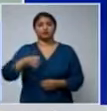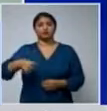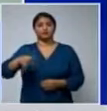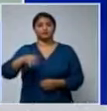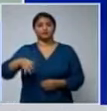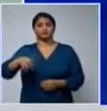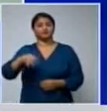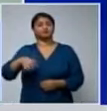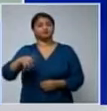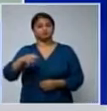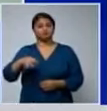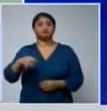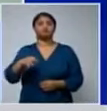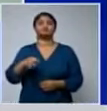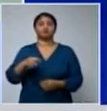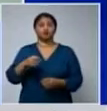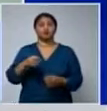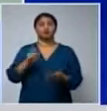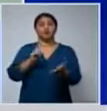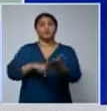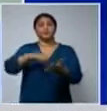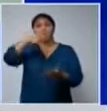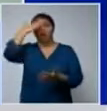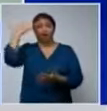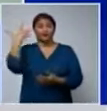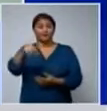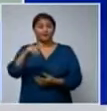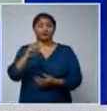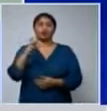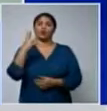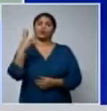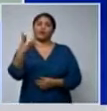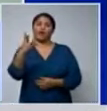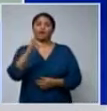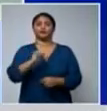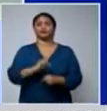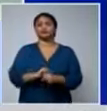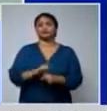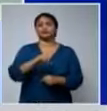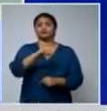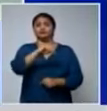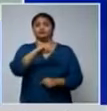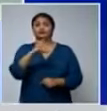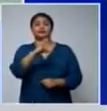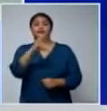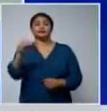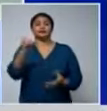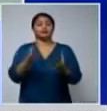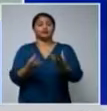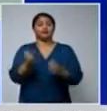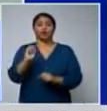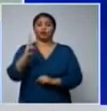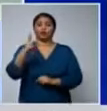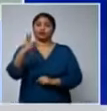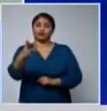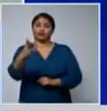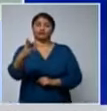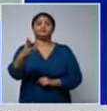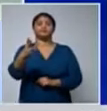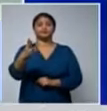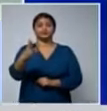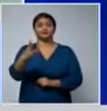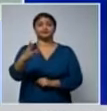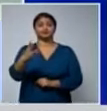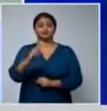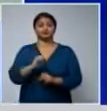mayor número, 4, le sigue el municipio Cienfuegos con 3 y Cumanayagua,